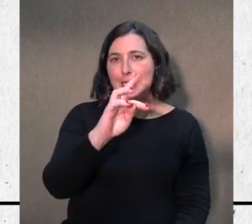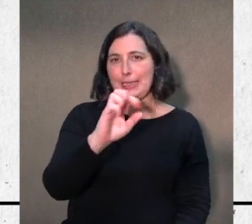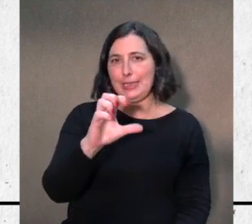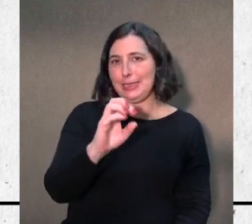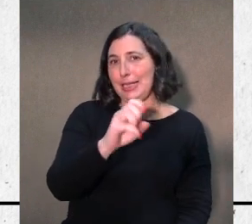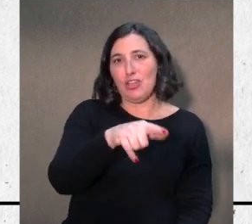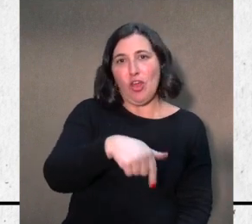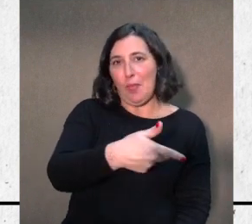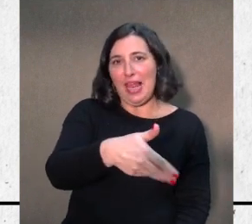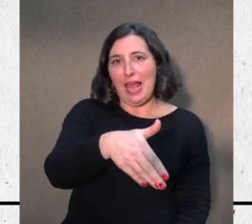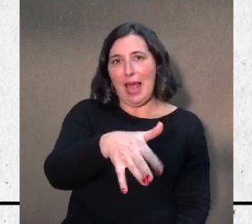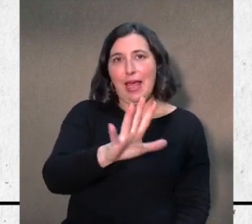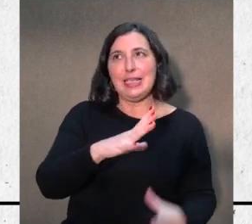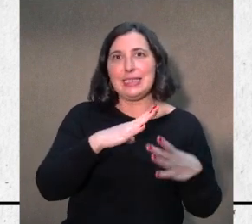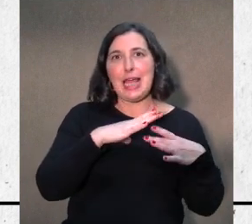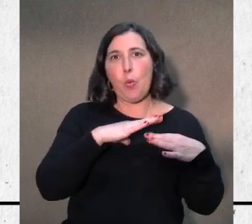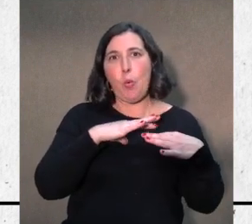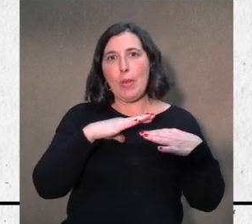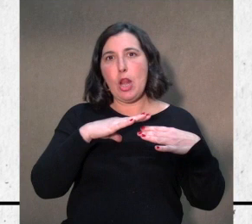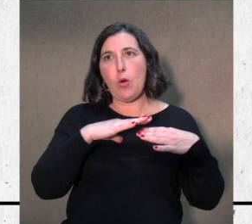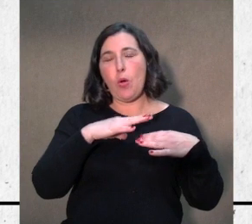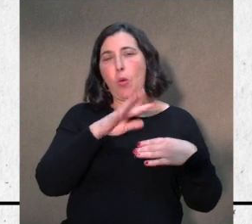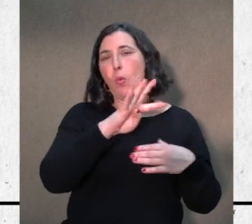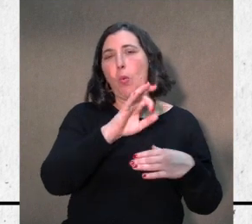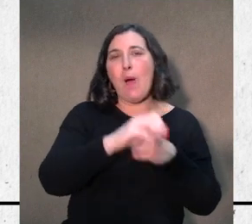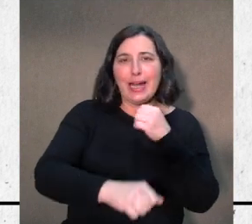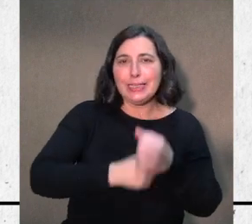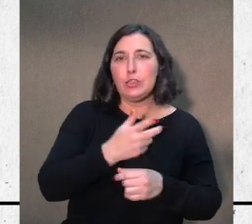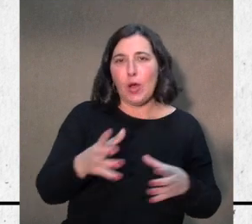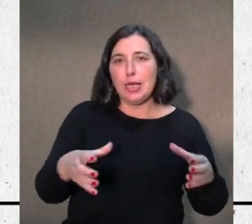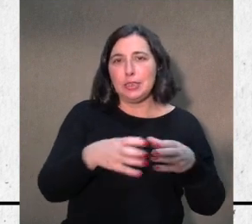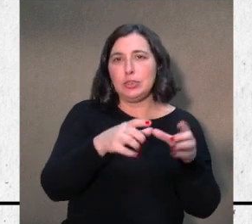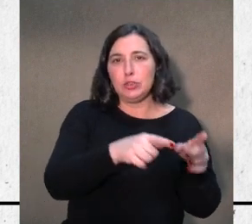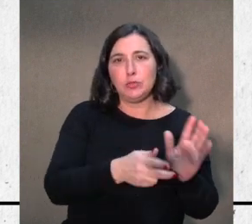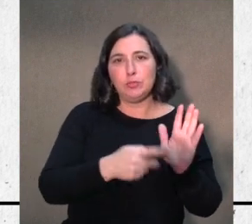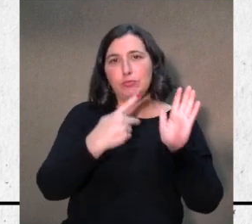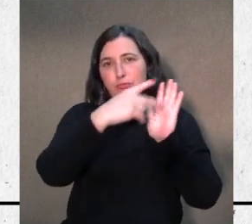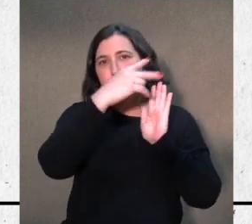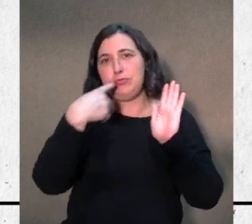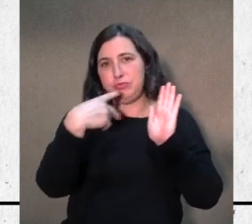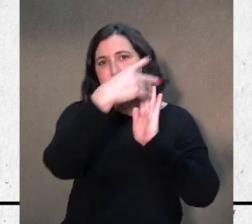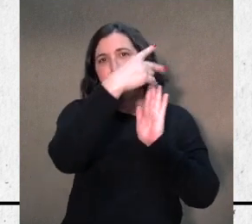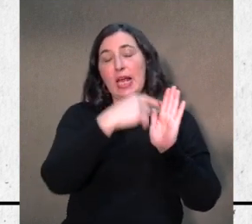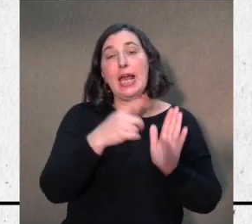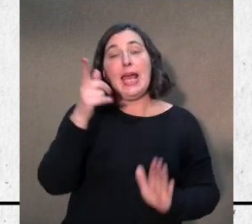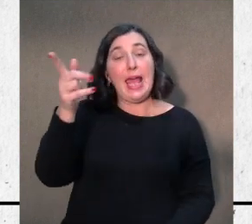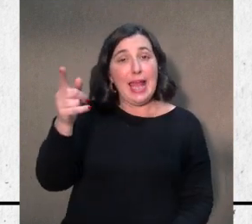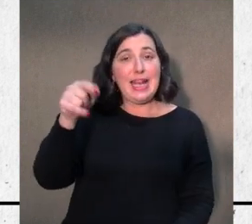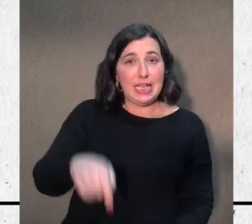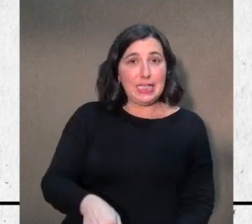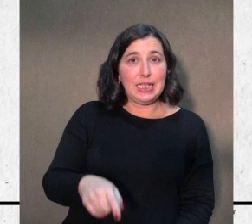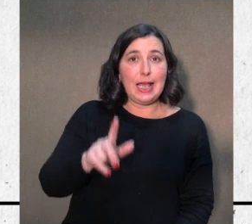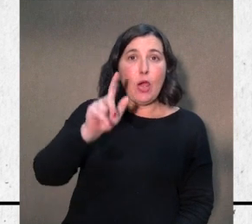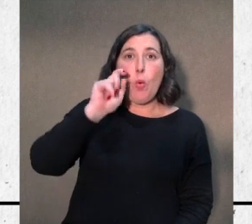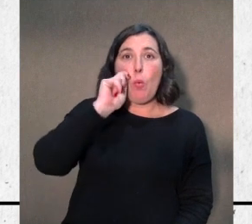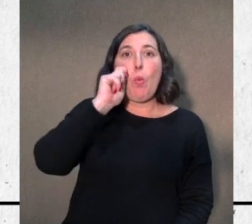la República, él nació en Hungría, él vino con 10 años de edad al Uruguay, pero era un amante del Uruguay, o